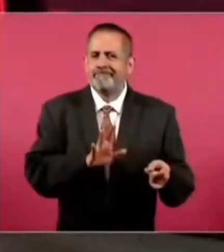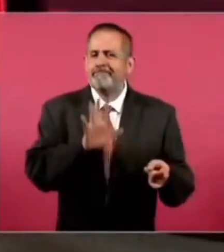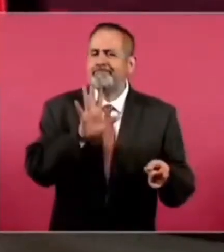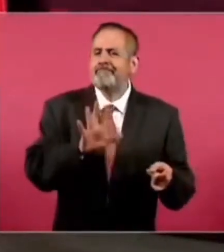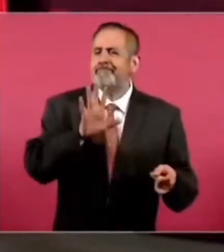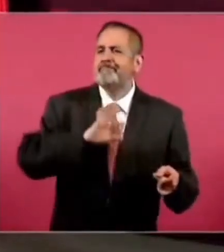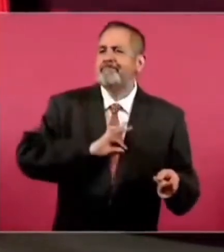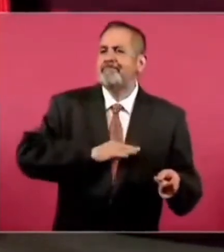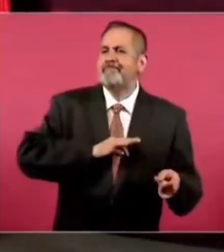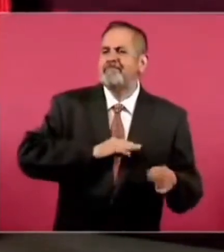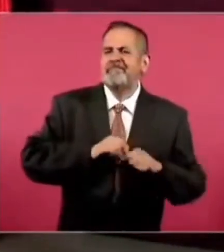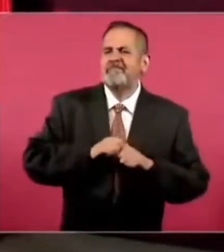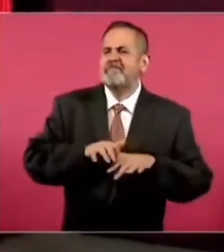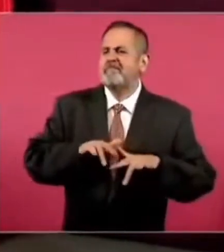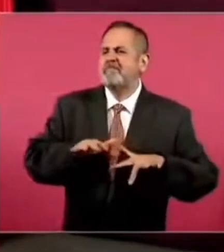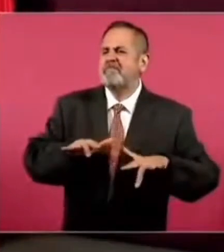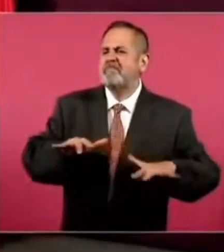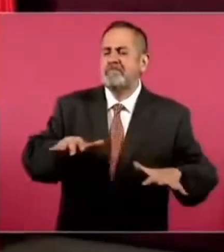de la corrupción,